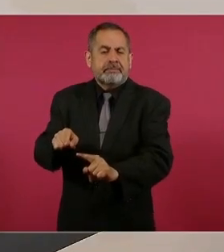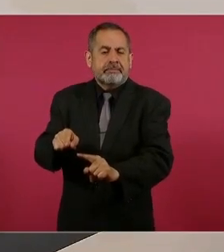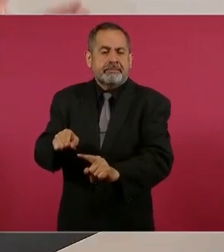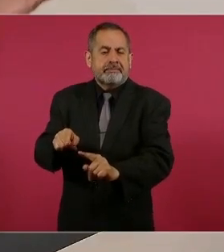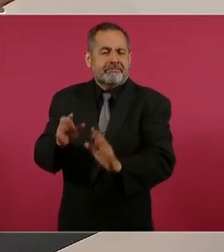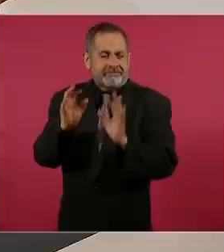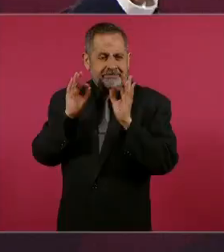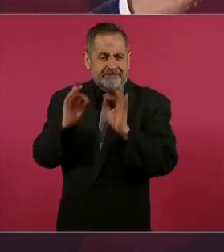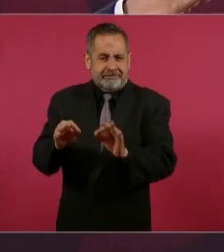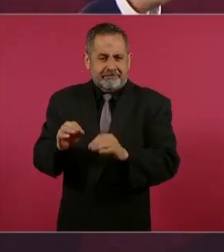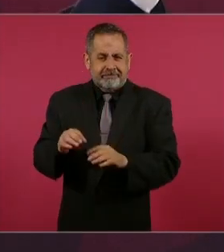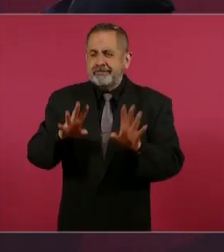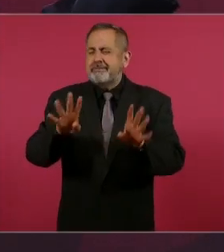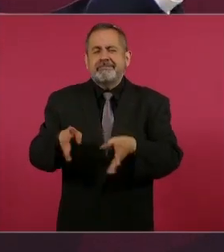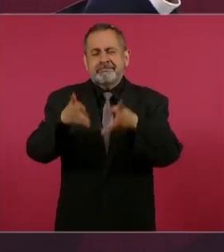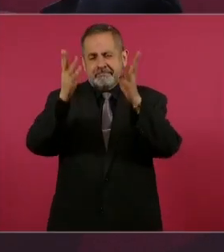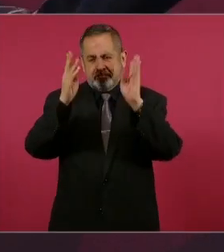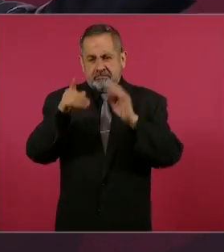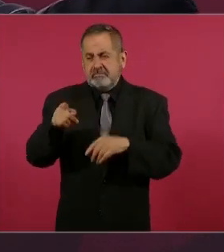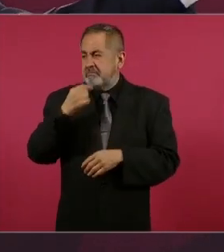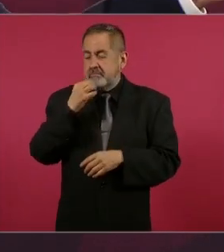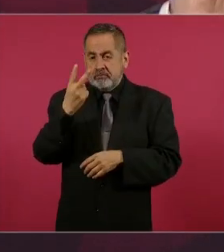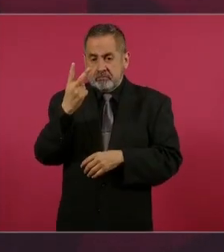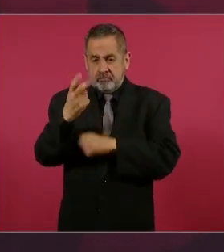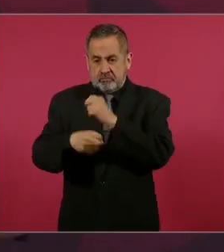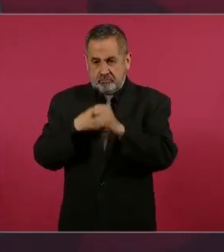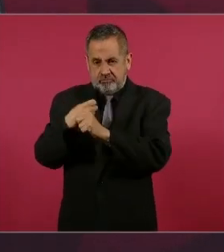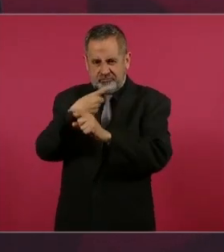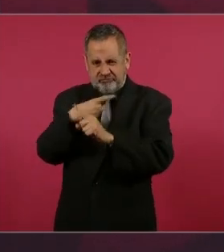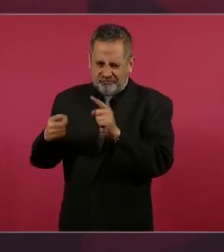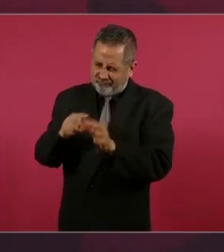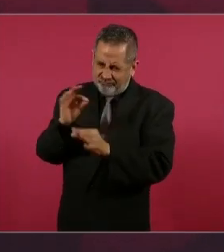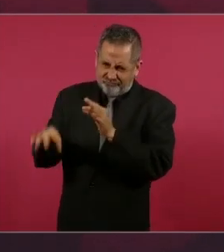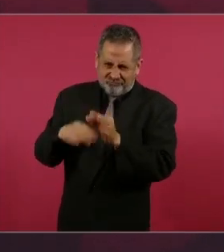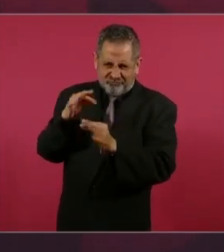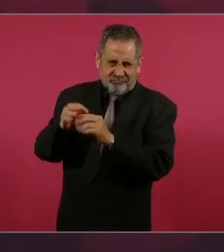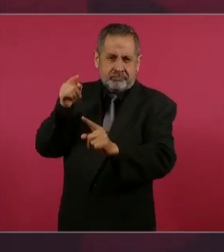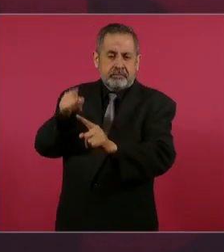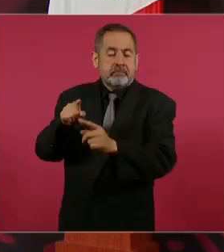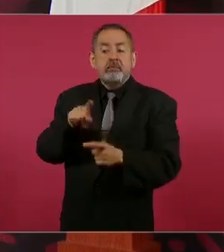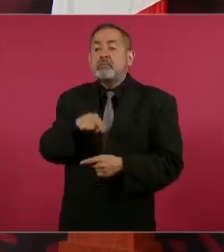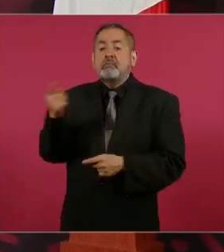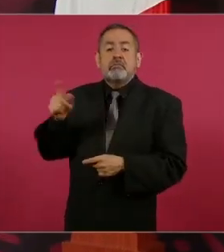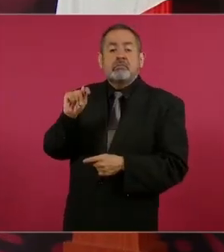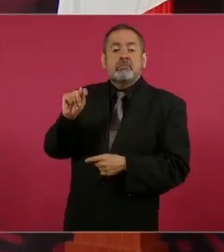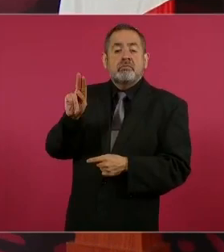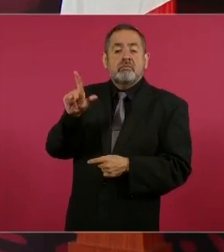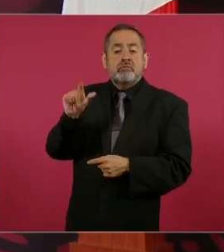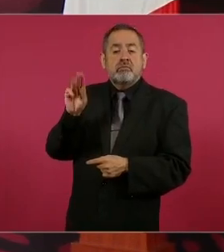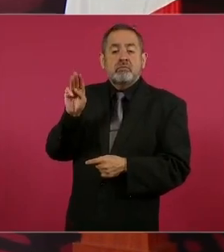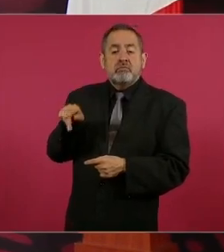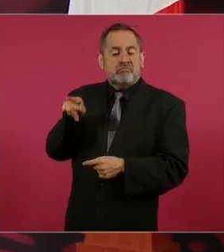Ya no hablemos del Felipe Ángeles, que lo hicieron en 2 años y medio. El de Tulum,